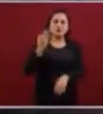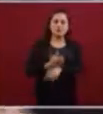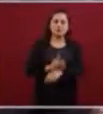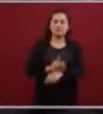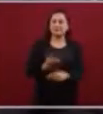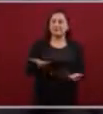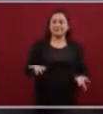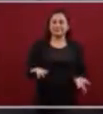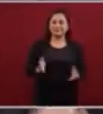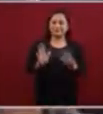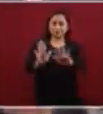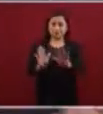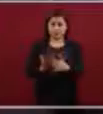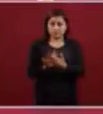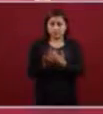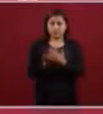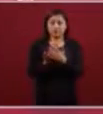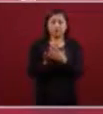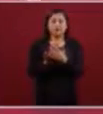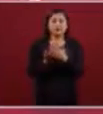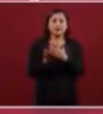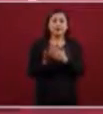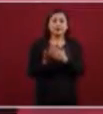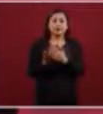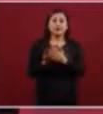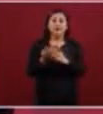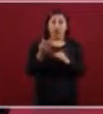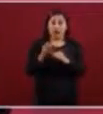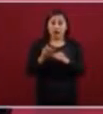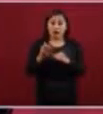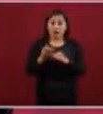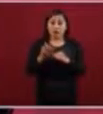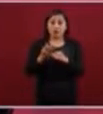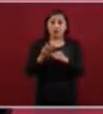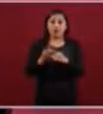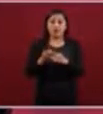Es muy importante esta rueda de prensa.